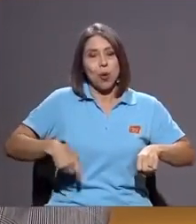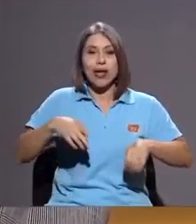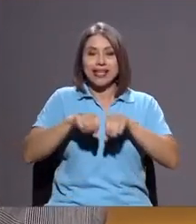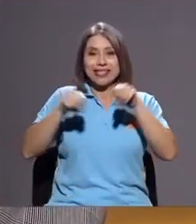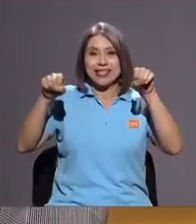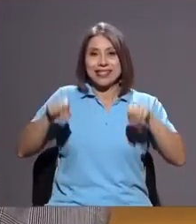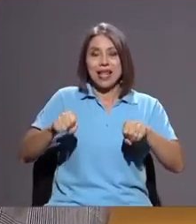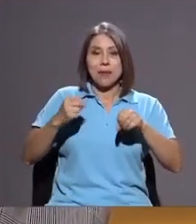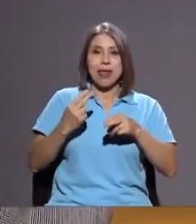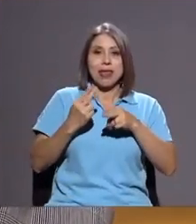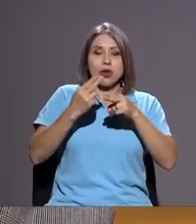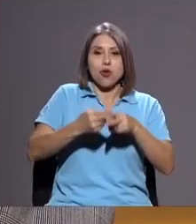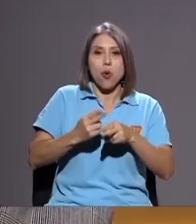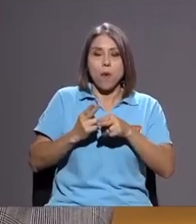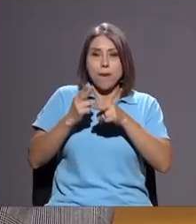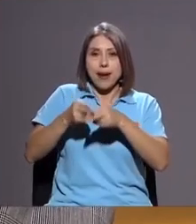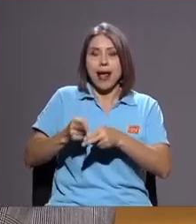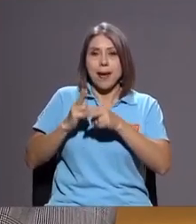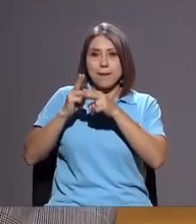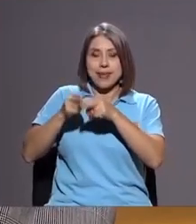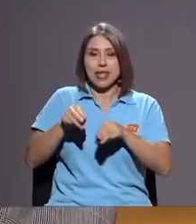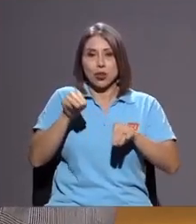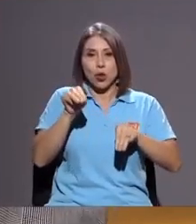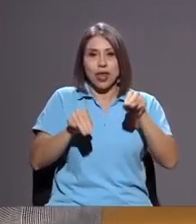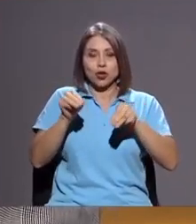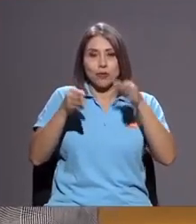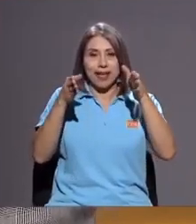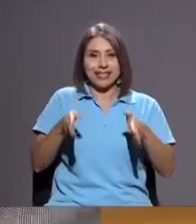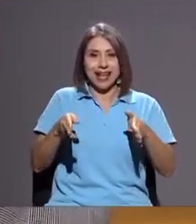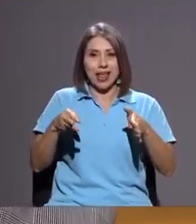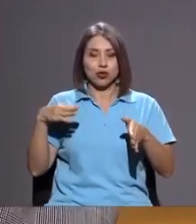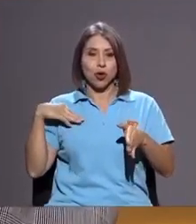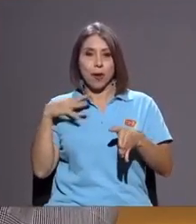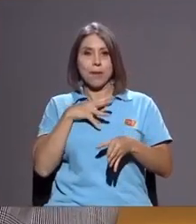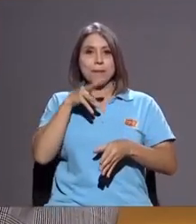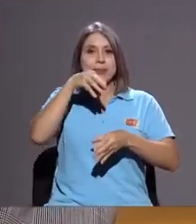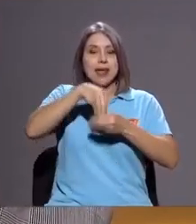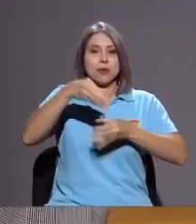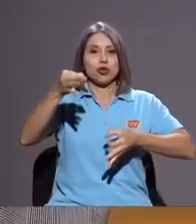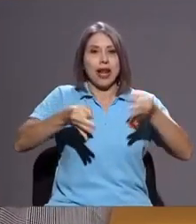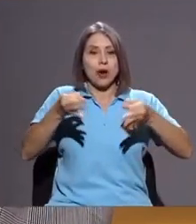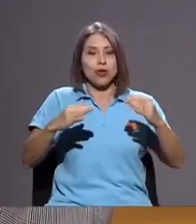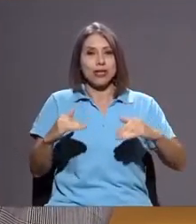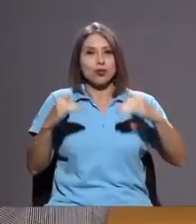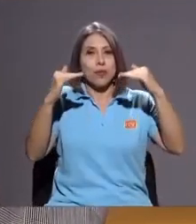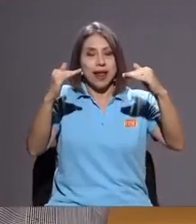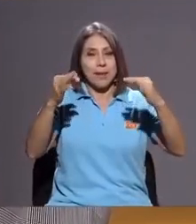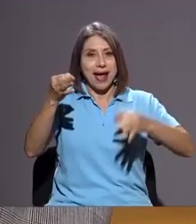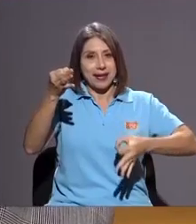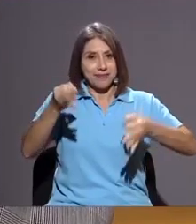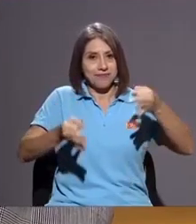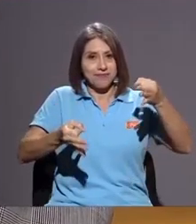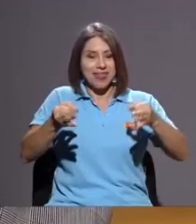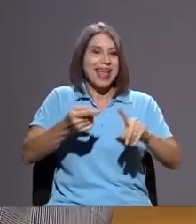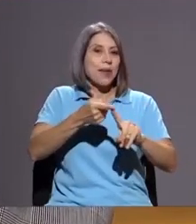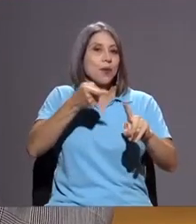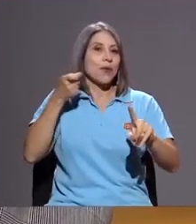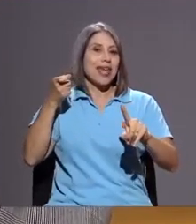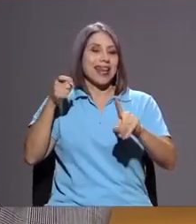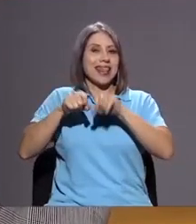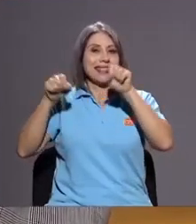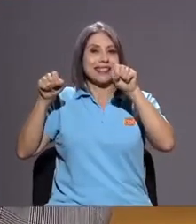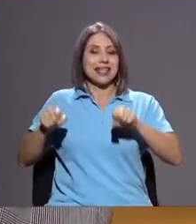nombramiento de los magistrados, es decir, de los miembros de la Corte Suprema de Justicia, proviene del sistema